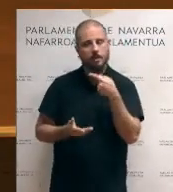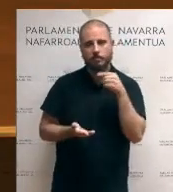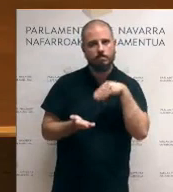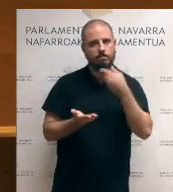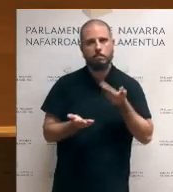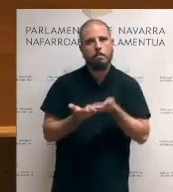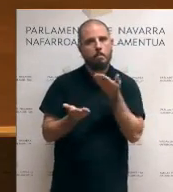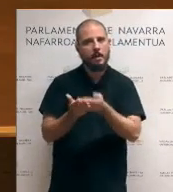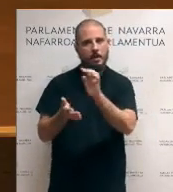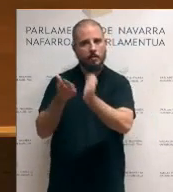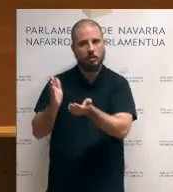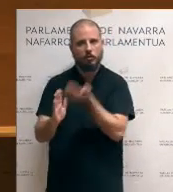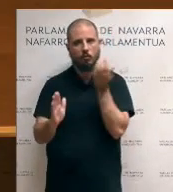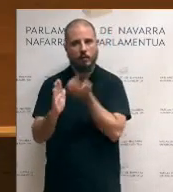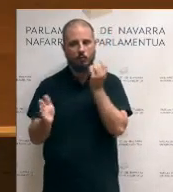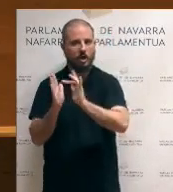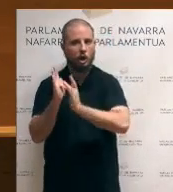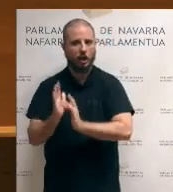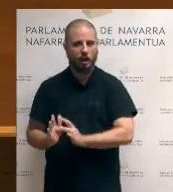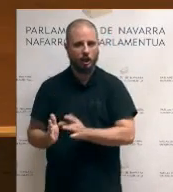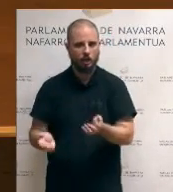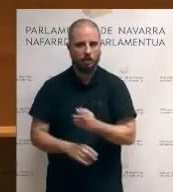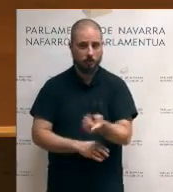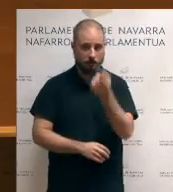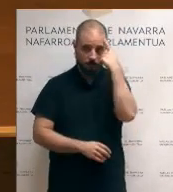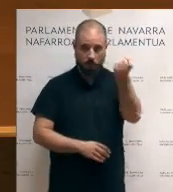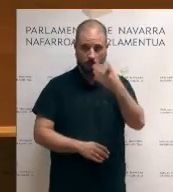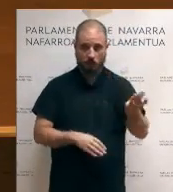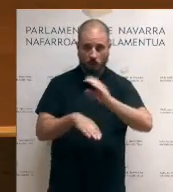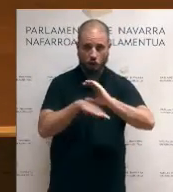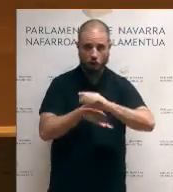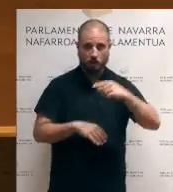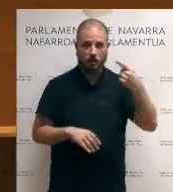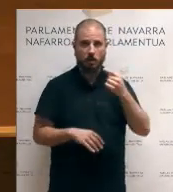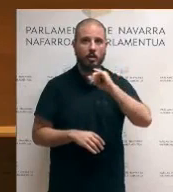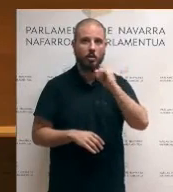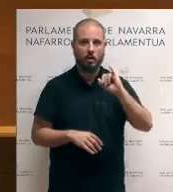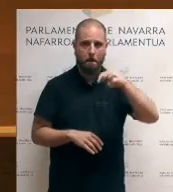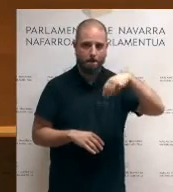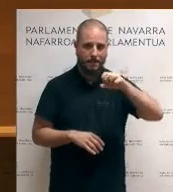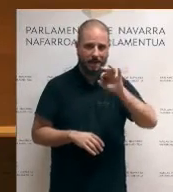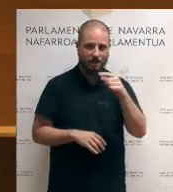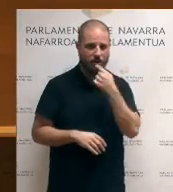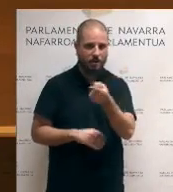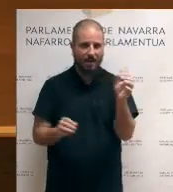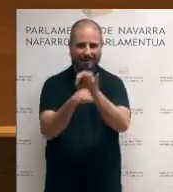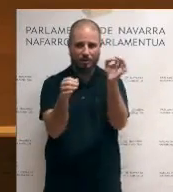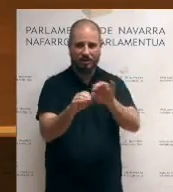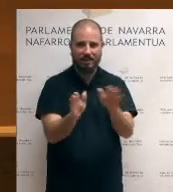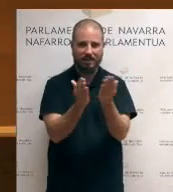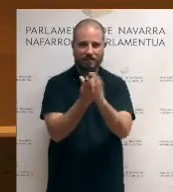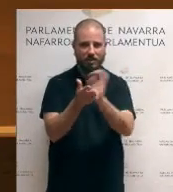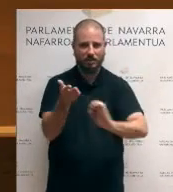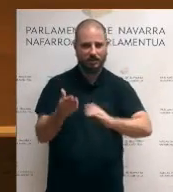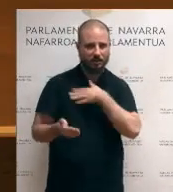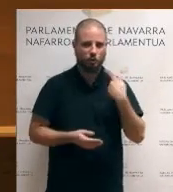se corrigiesen sus disfunciones. Recuerdan aquello que decía el ahora consejero Jimeno. Jimeno rechaza las referencias de Euskal Herria en los libros de texto y exige